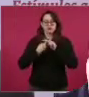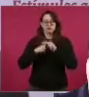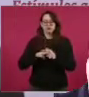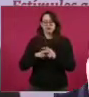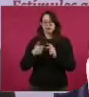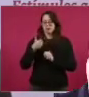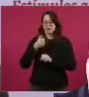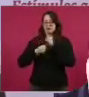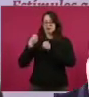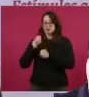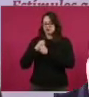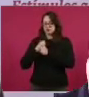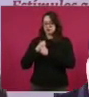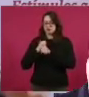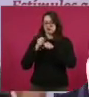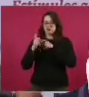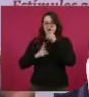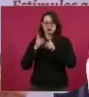adaptado.